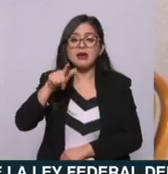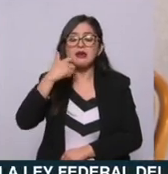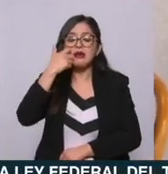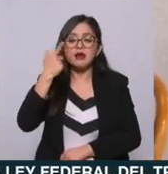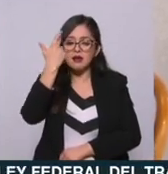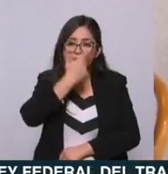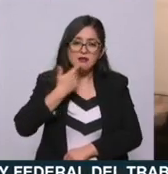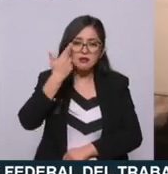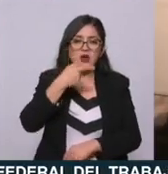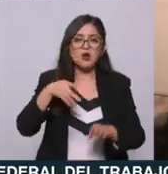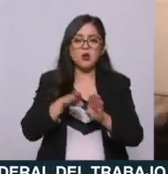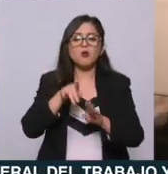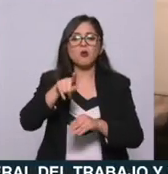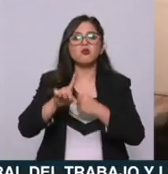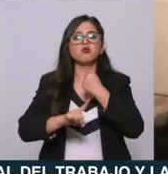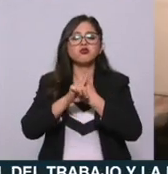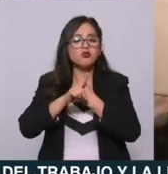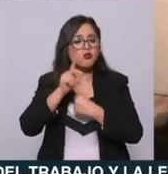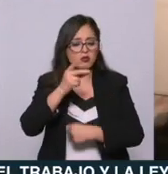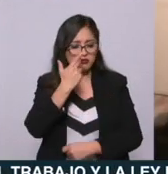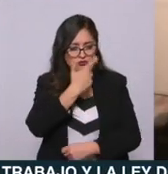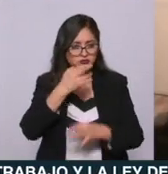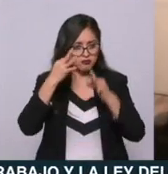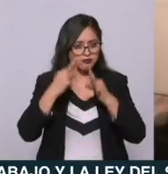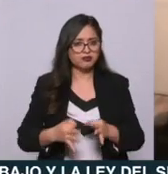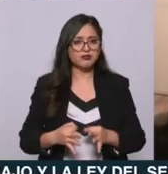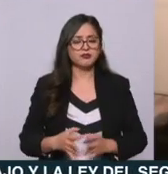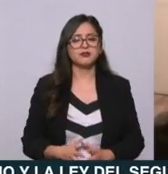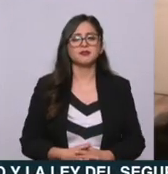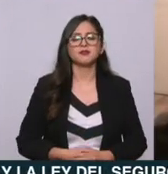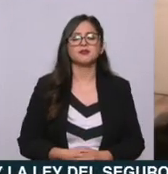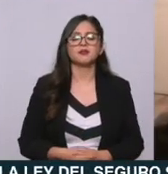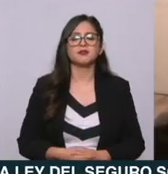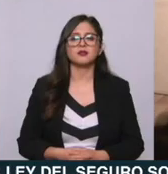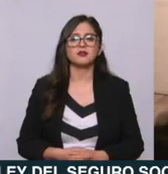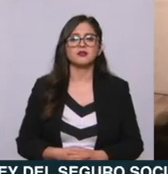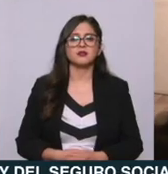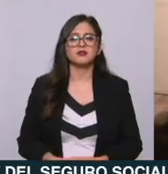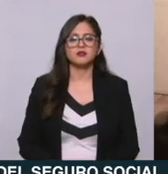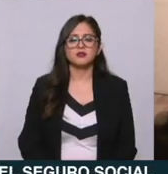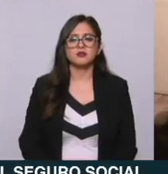delito. Con imágenes de Manuel Hernández, Iraíz Morquecho, 21 Noticias.